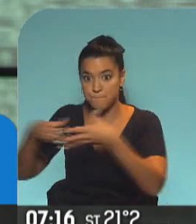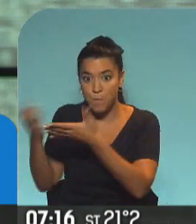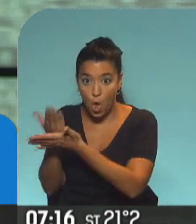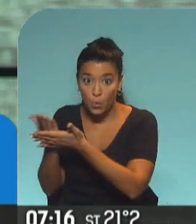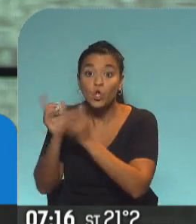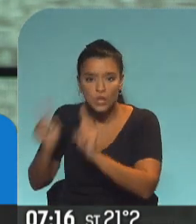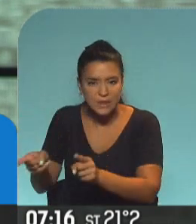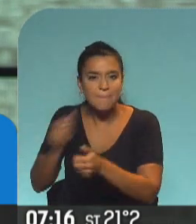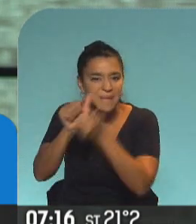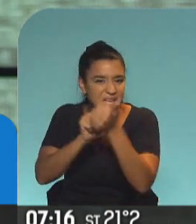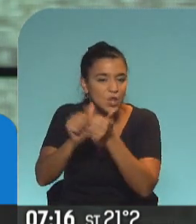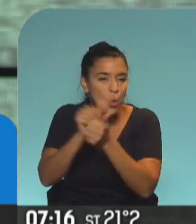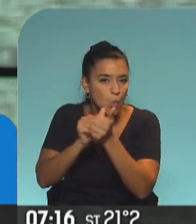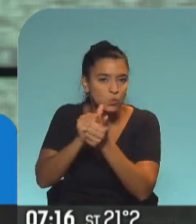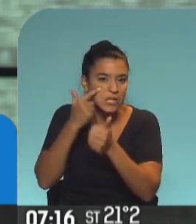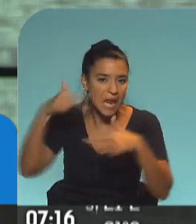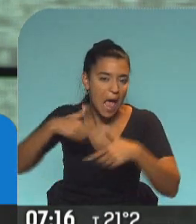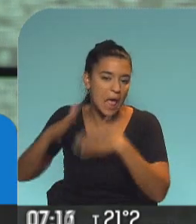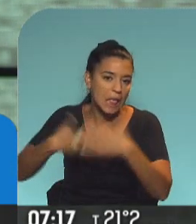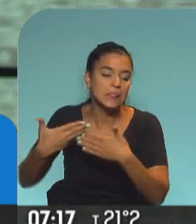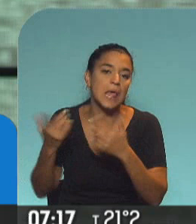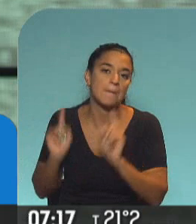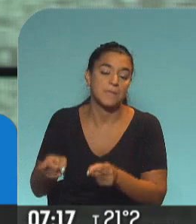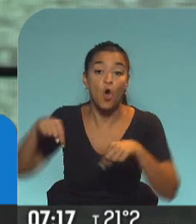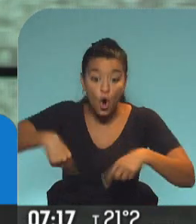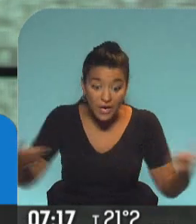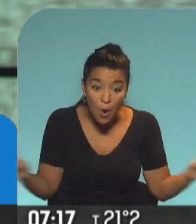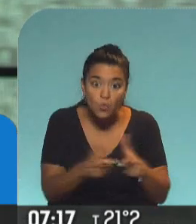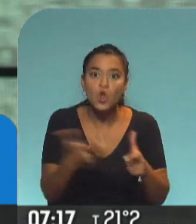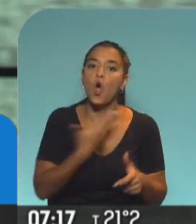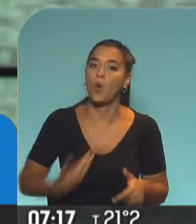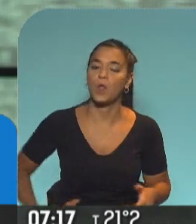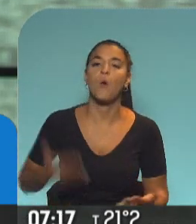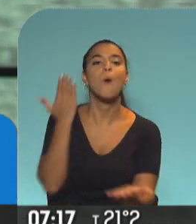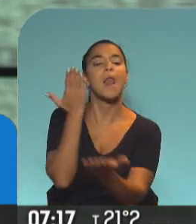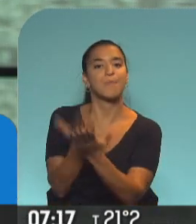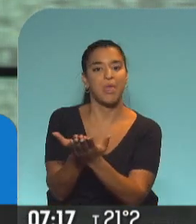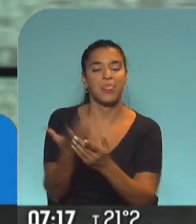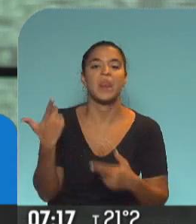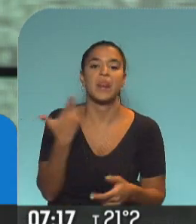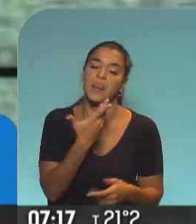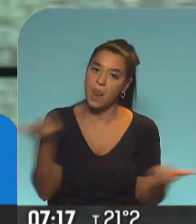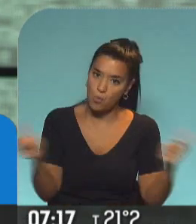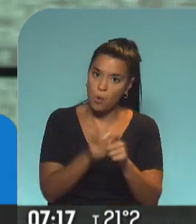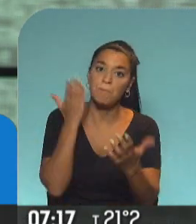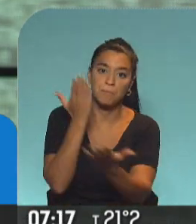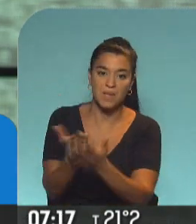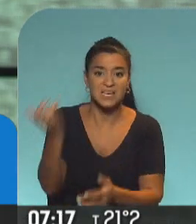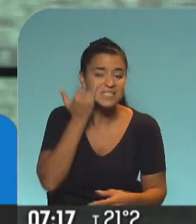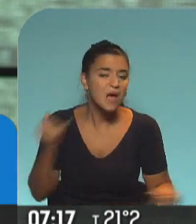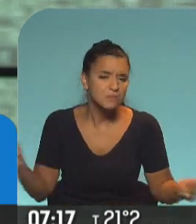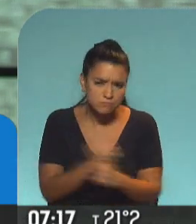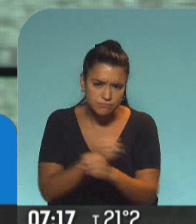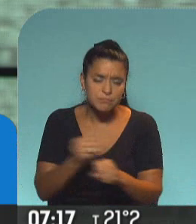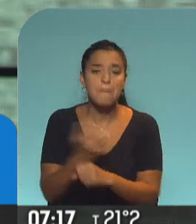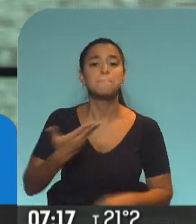más agroindustrial. Y hoy tienen reunión con el gobierno y van a pedir reuniones. Eso ya lo confirmó Gustavo Idígoras,